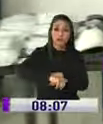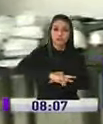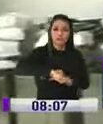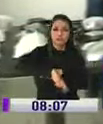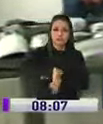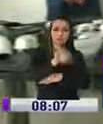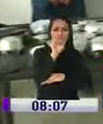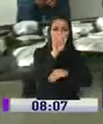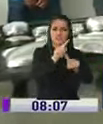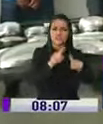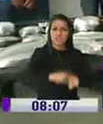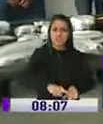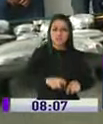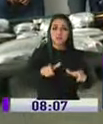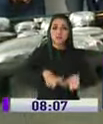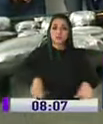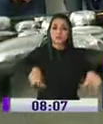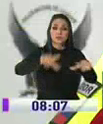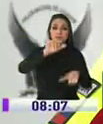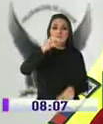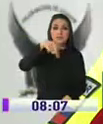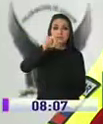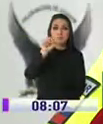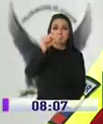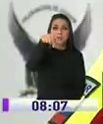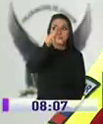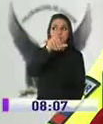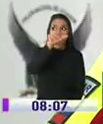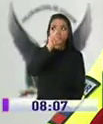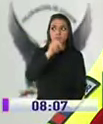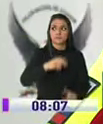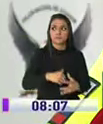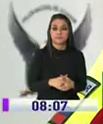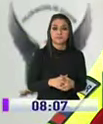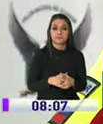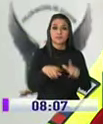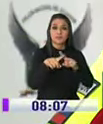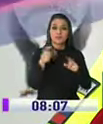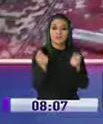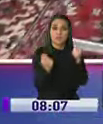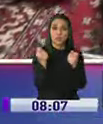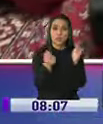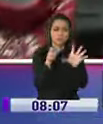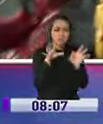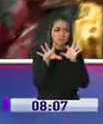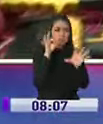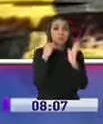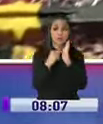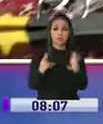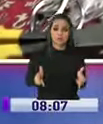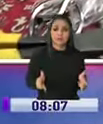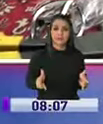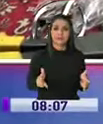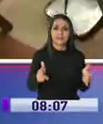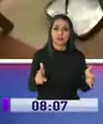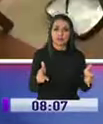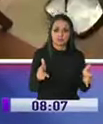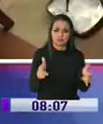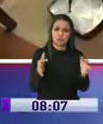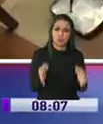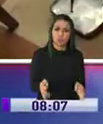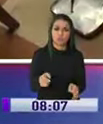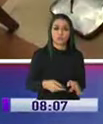para vehículos en el sector de Iñaquito. Identificaban a ciertos vehículos habituales que se estacionaban por el sector, realizaban el cometimiento de